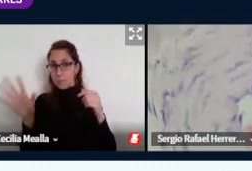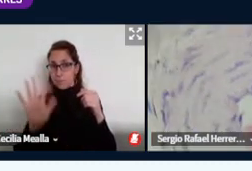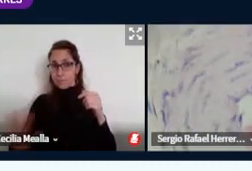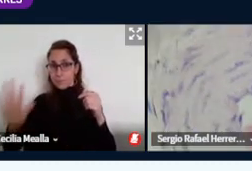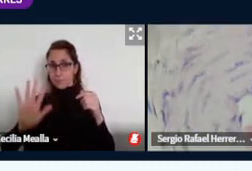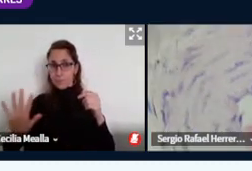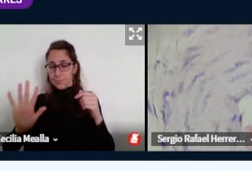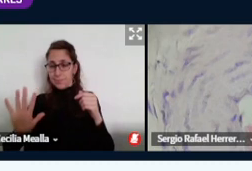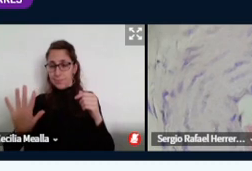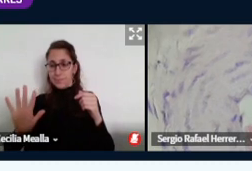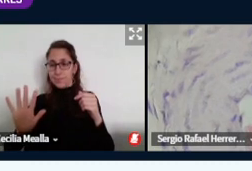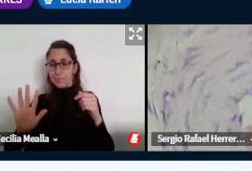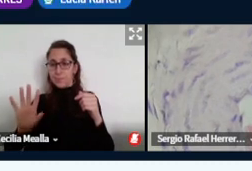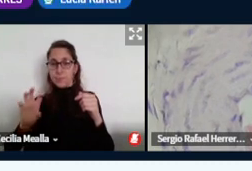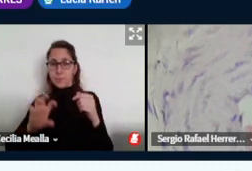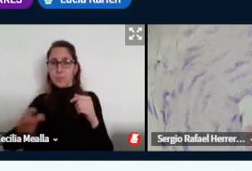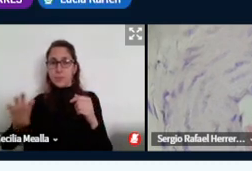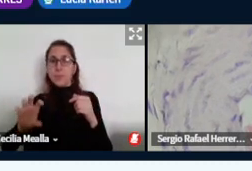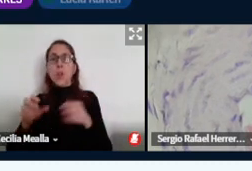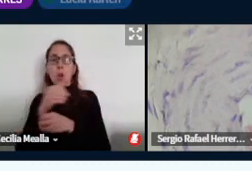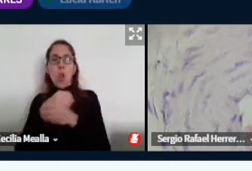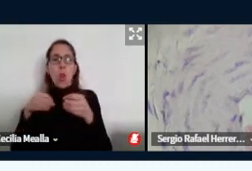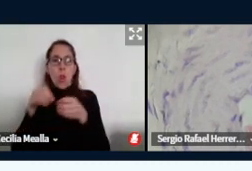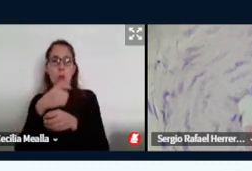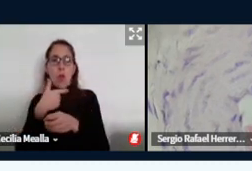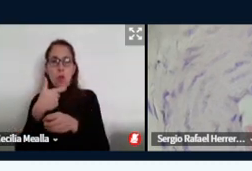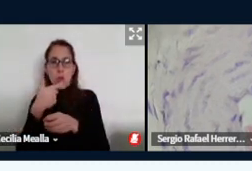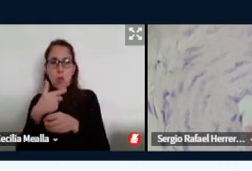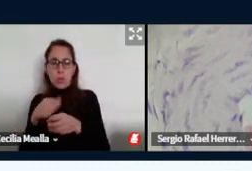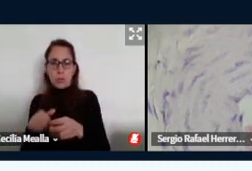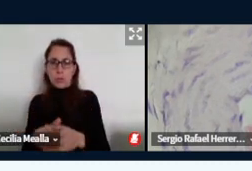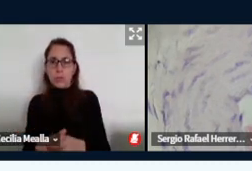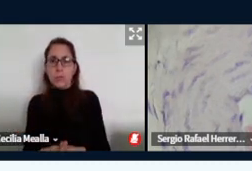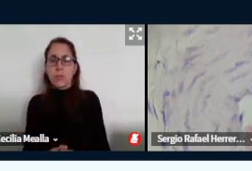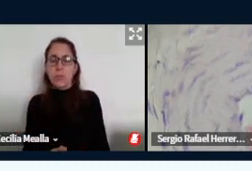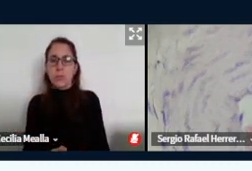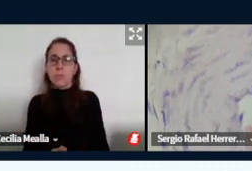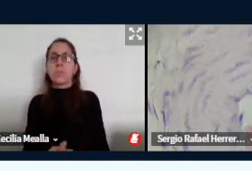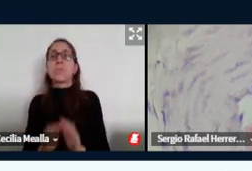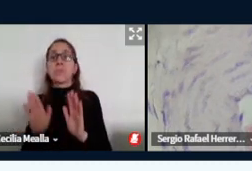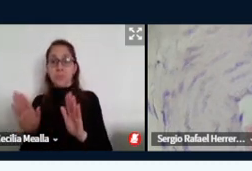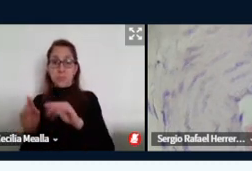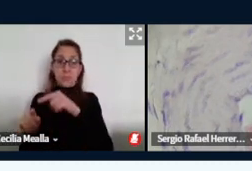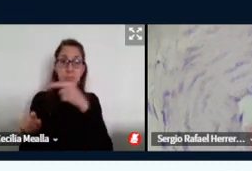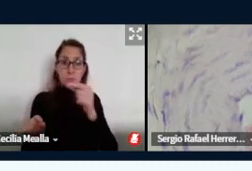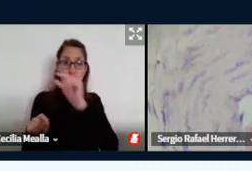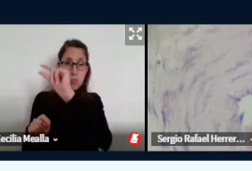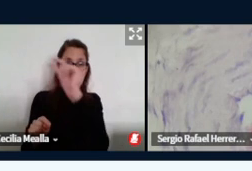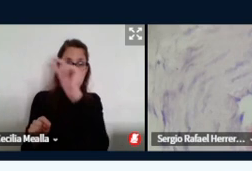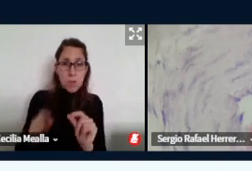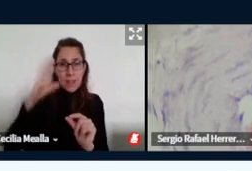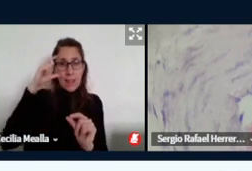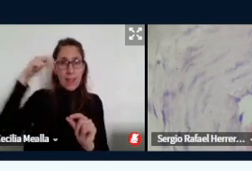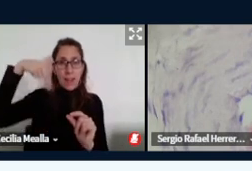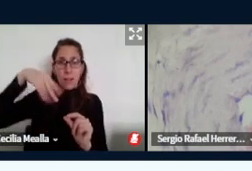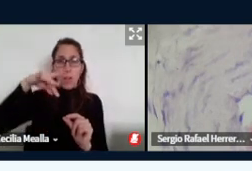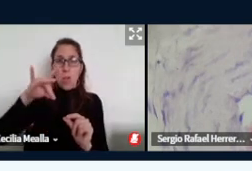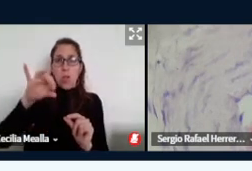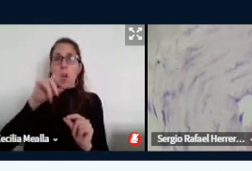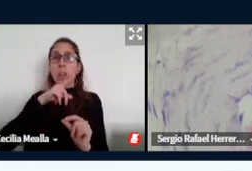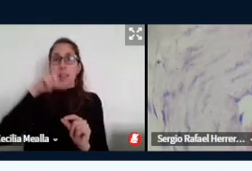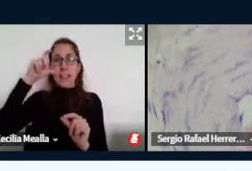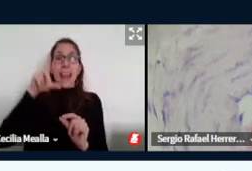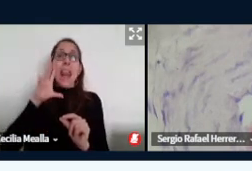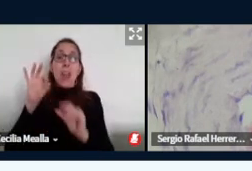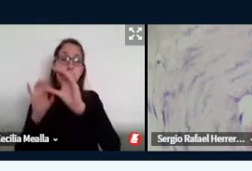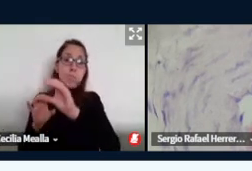derecho, tienen glóbulos rojos. Después tienen esa capa de endotelio y después el músculo